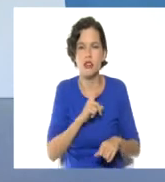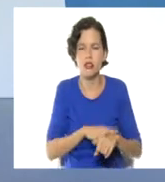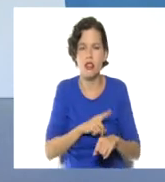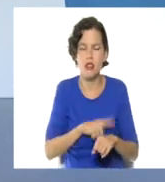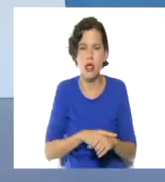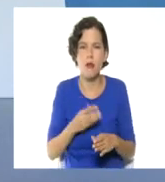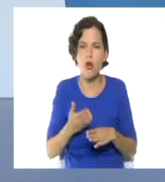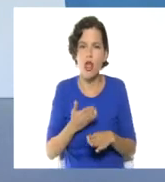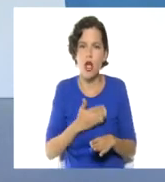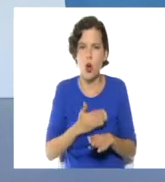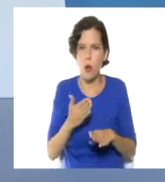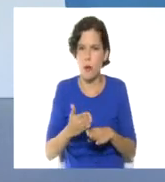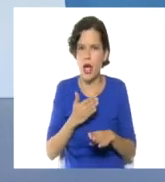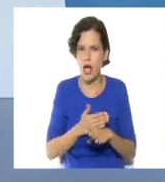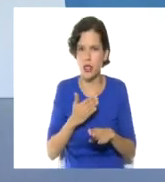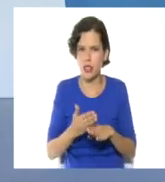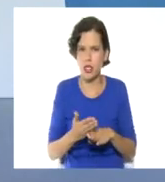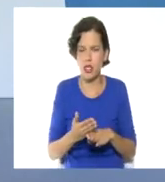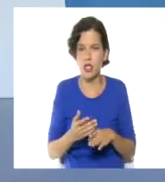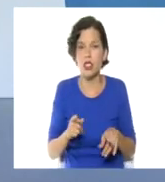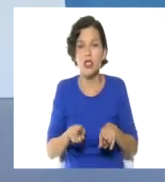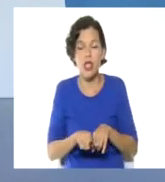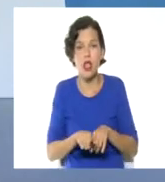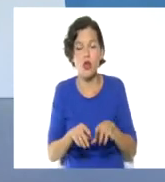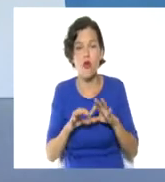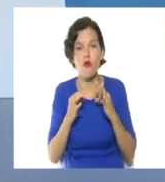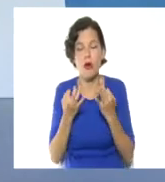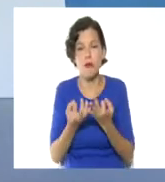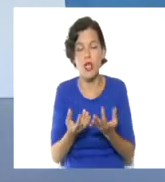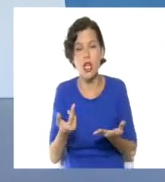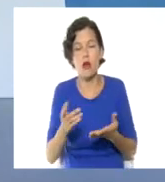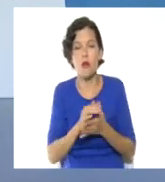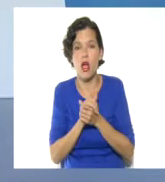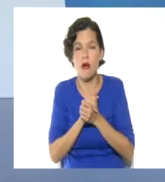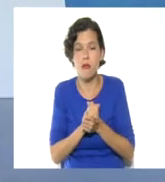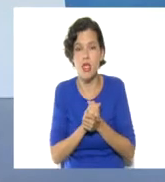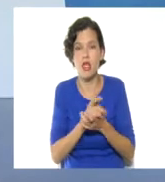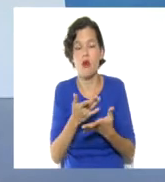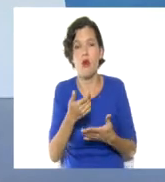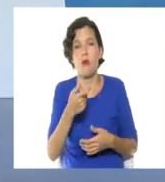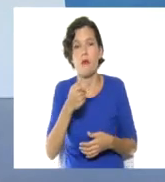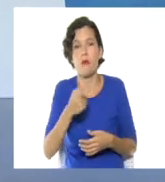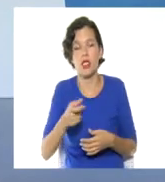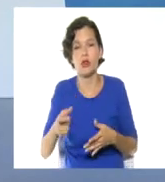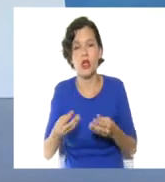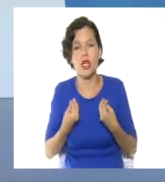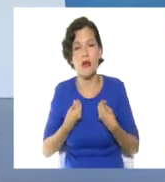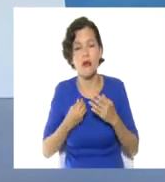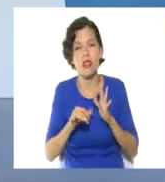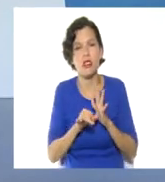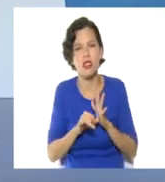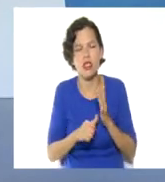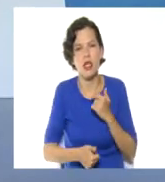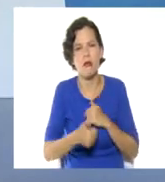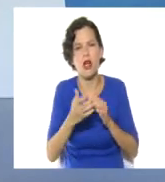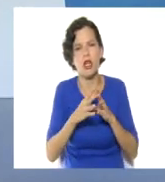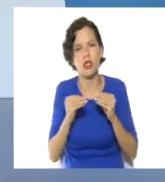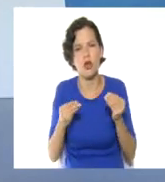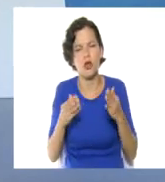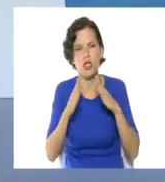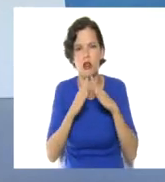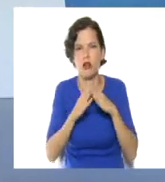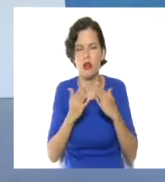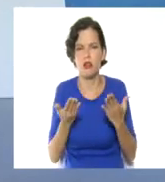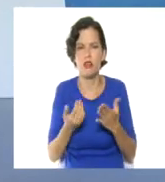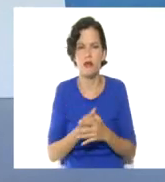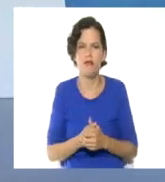de compartir, tanto en familia como en amigos, vecinos y sobre todo de estar en casa. Por